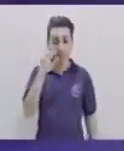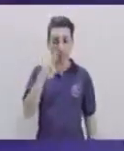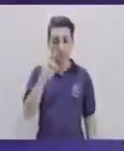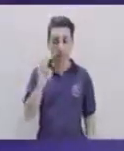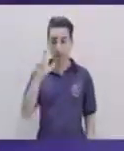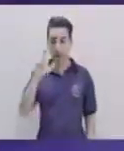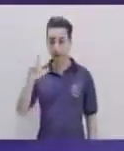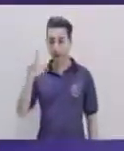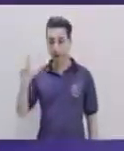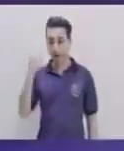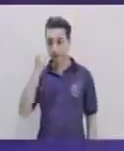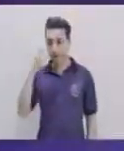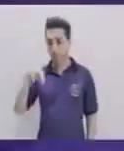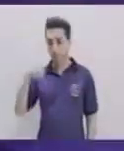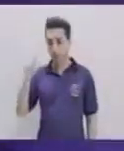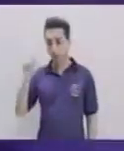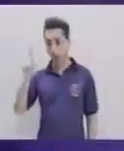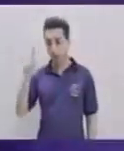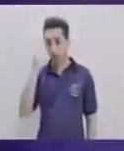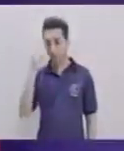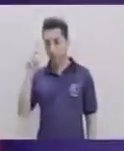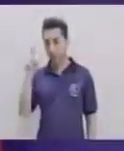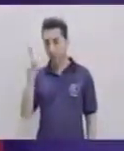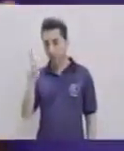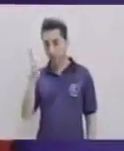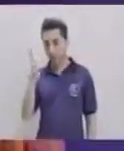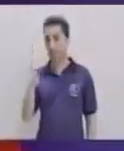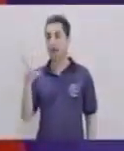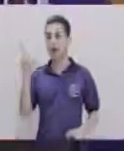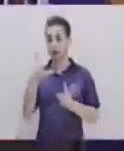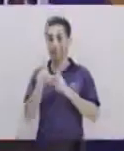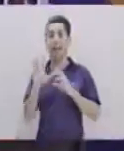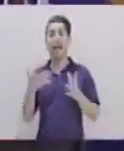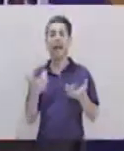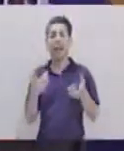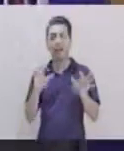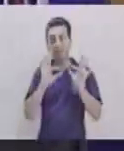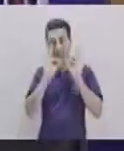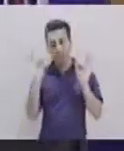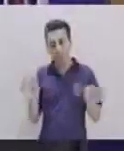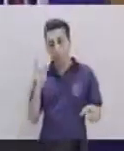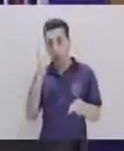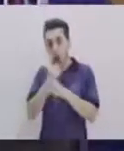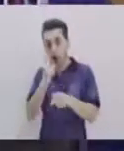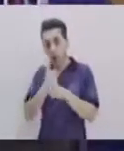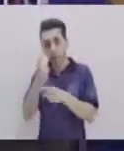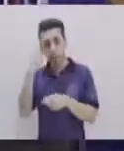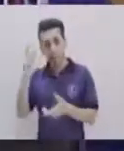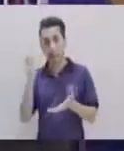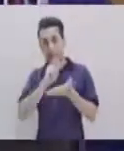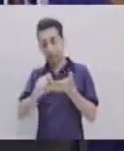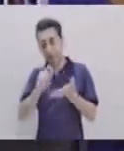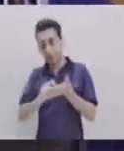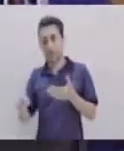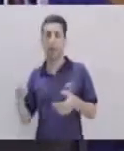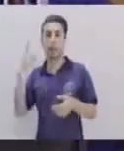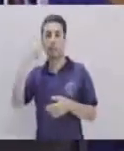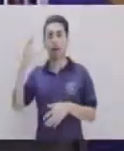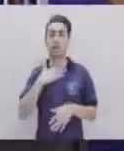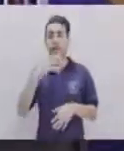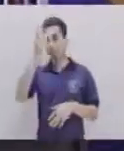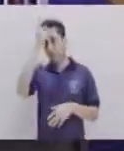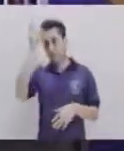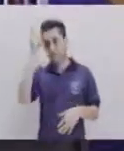¿Qué será esto? La forma correcta en que nosotros escribimos cuando hacemos nuestras tareas, cuando escribimos algo lindo, ¿de